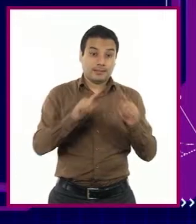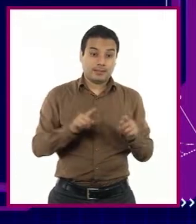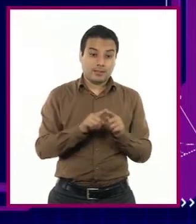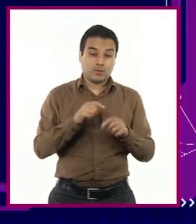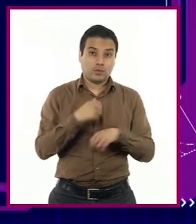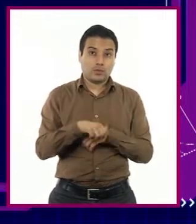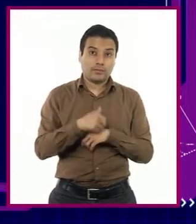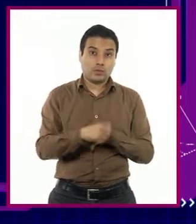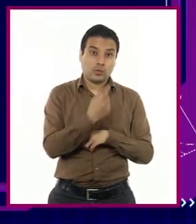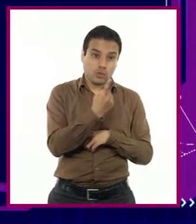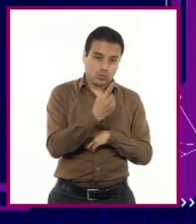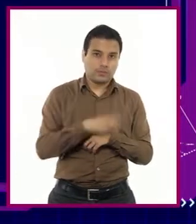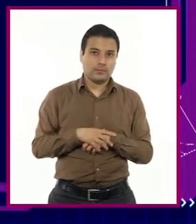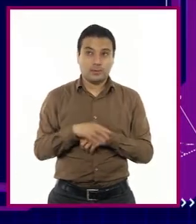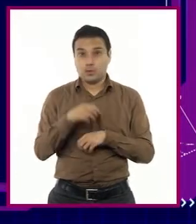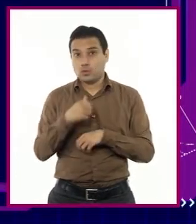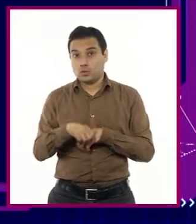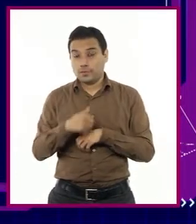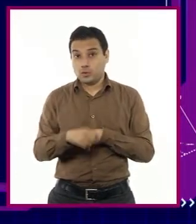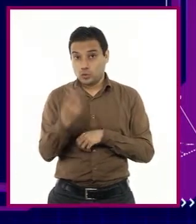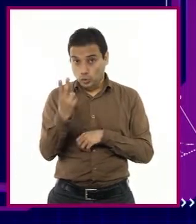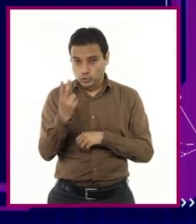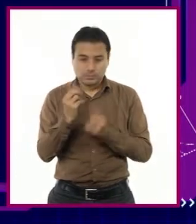2 son congruentes entre sí.